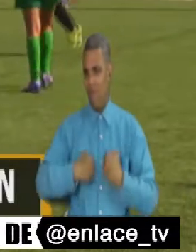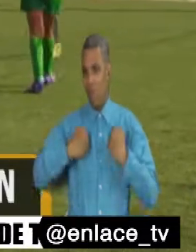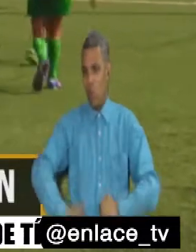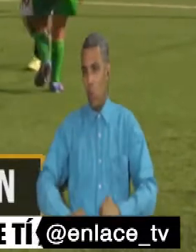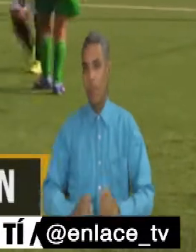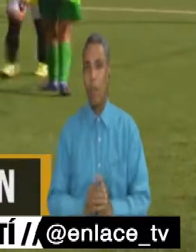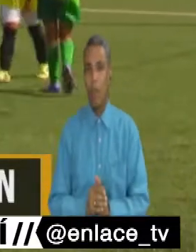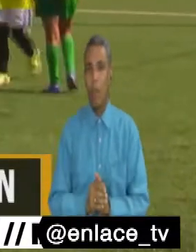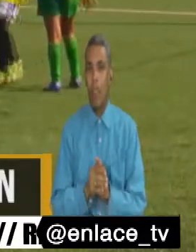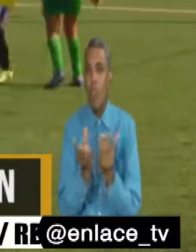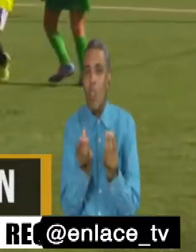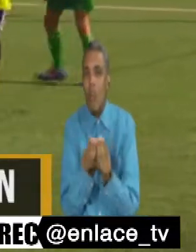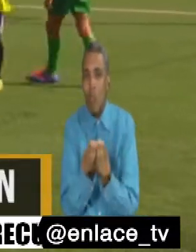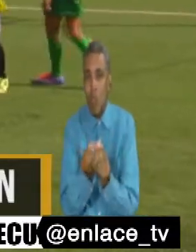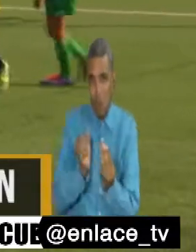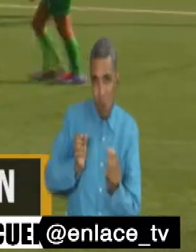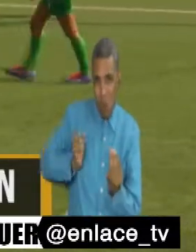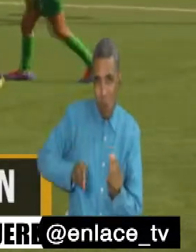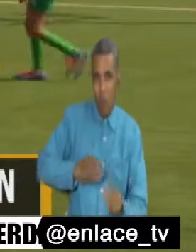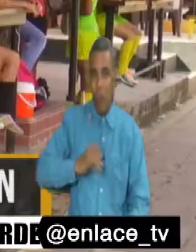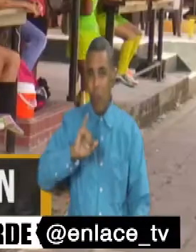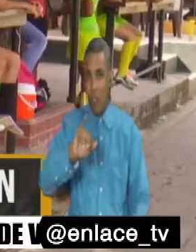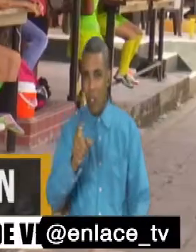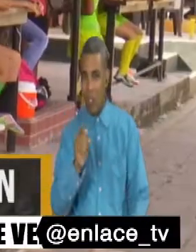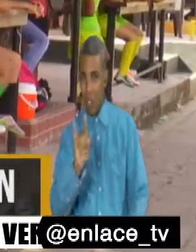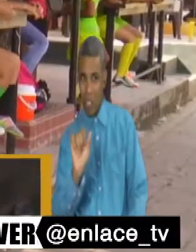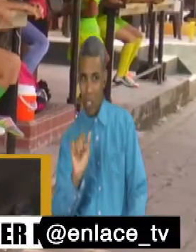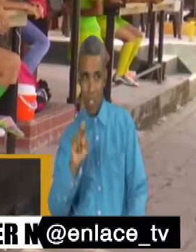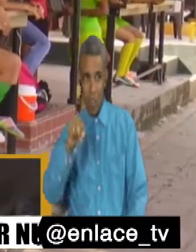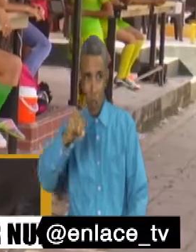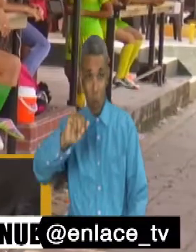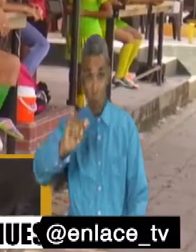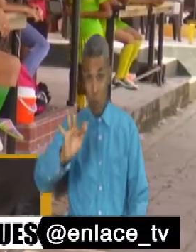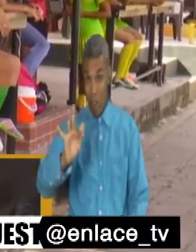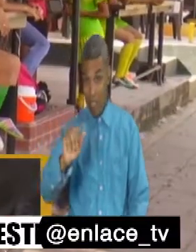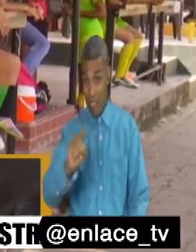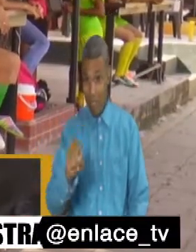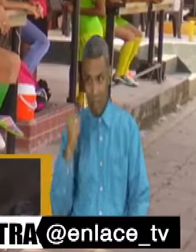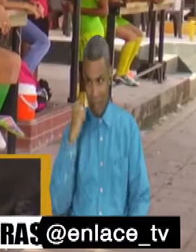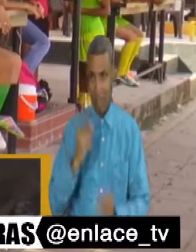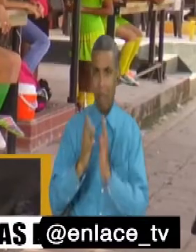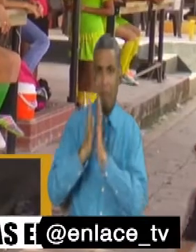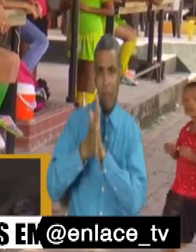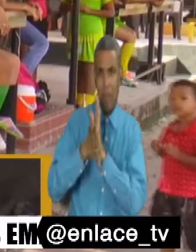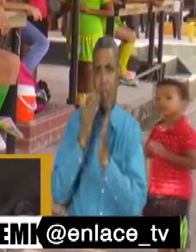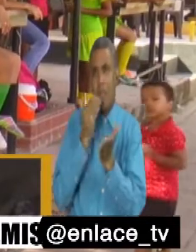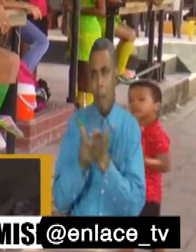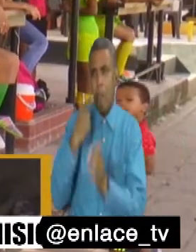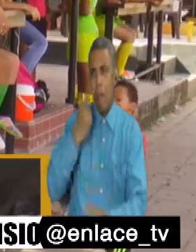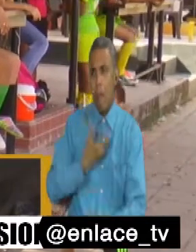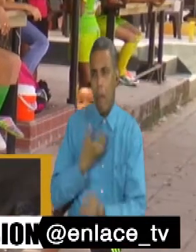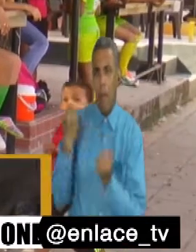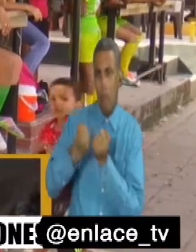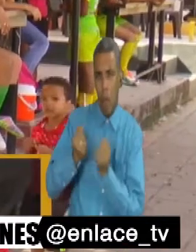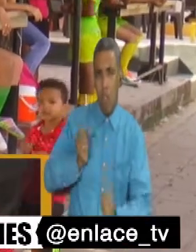es el Club Igualitas. Sí, el apoyo por un comienzo por parte de los padres de familia, igualmente por el club,